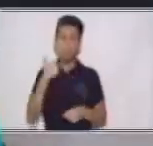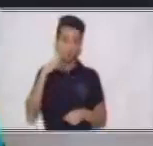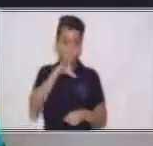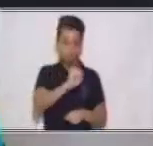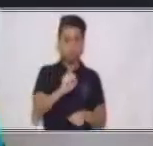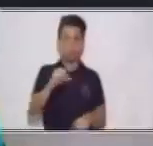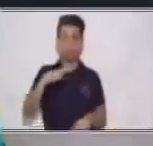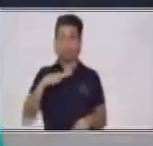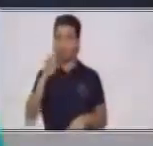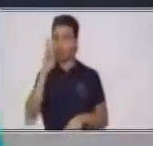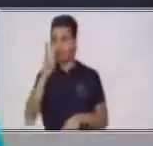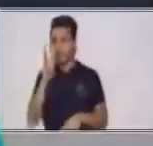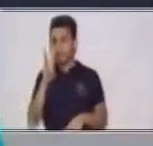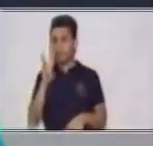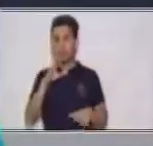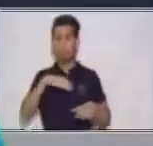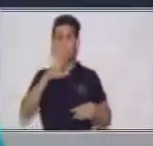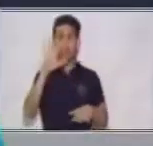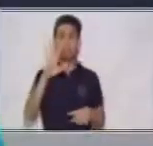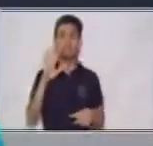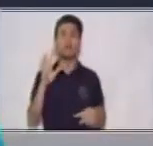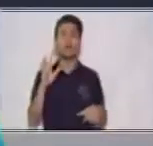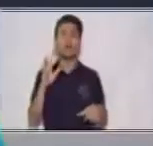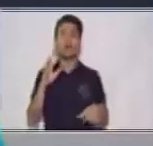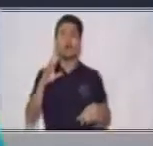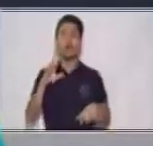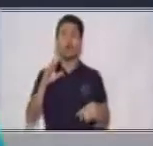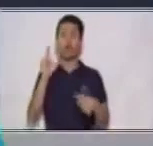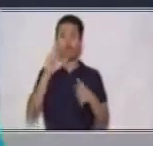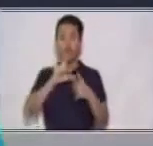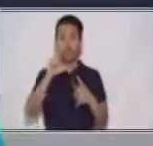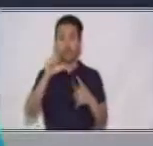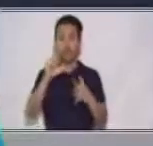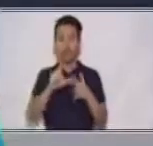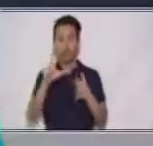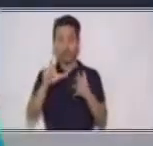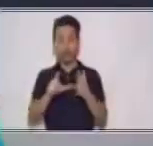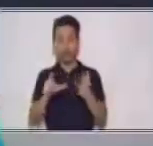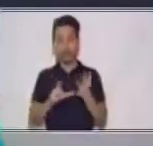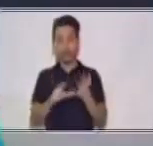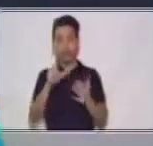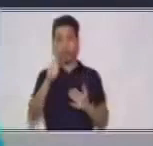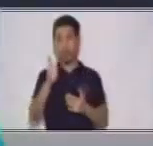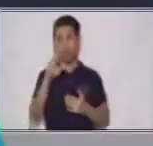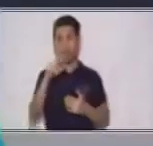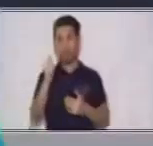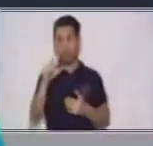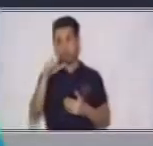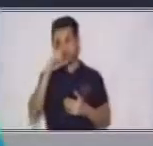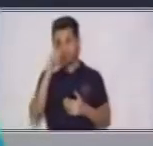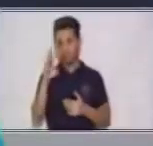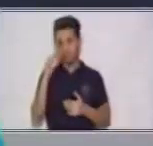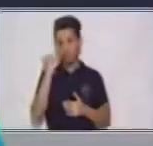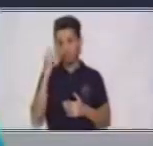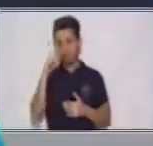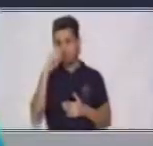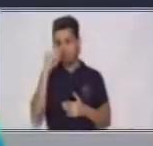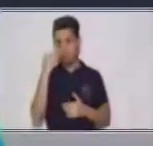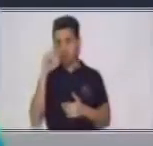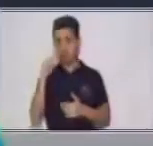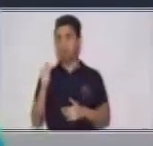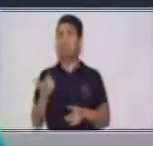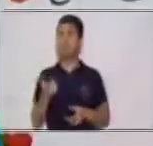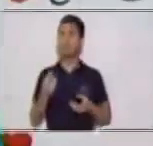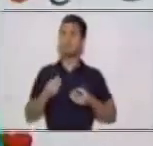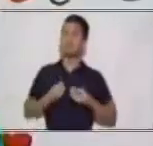tres características, y principalmente, y la primera va a ser que es de transmisión oral. ¿Por qué de transmisión oral?